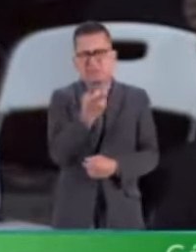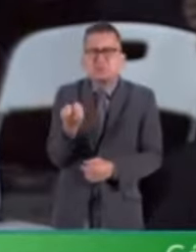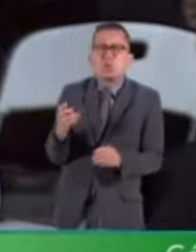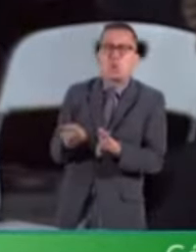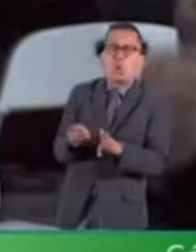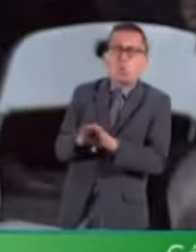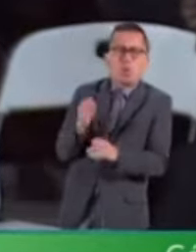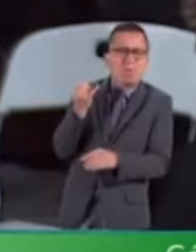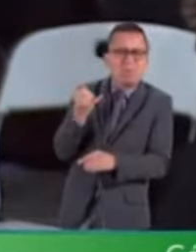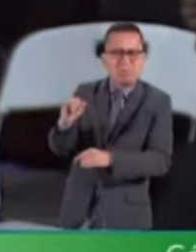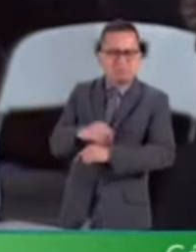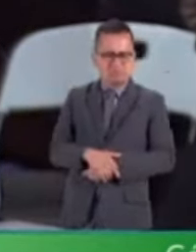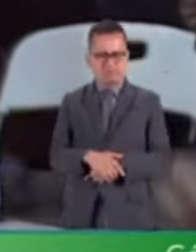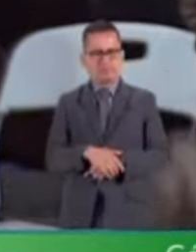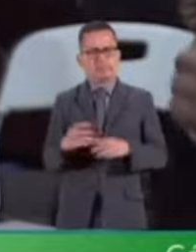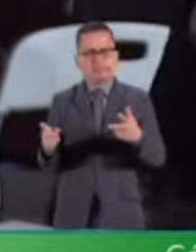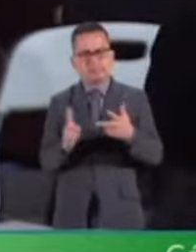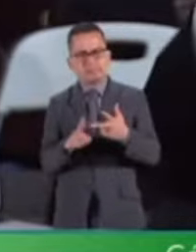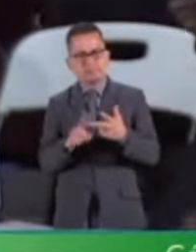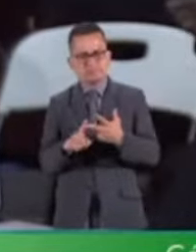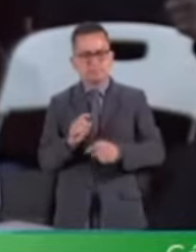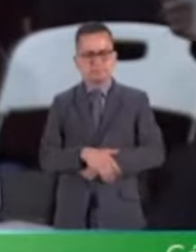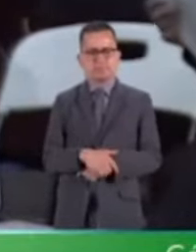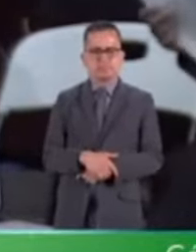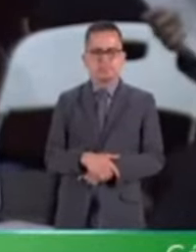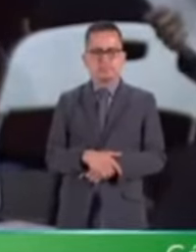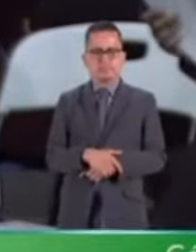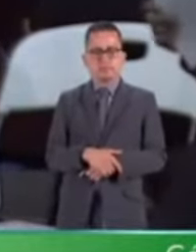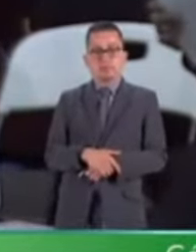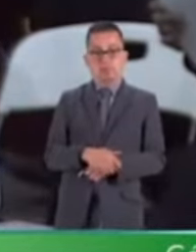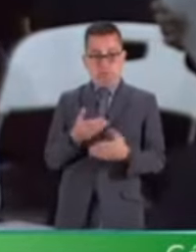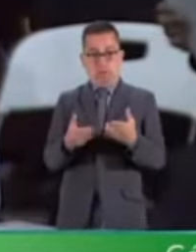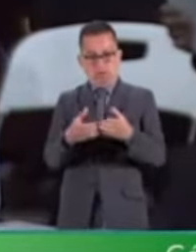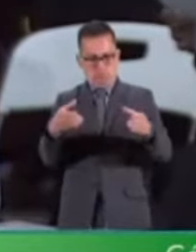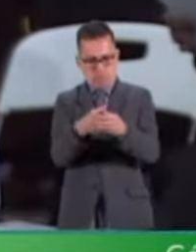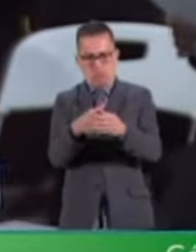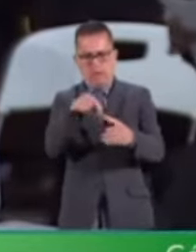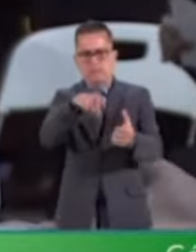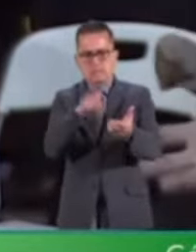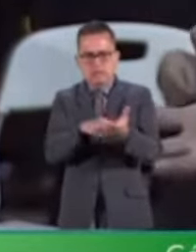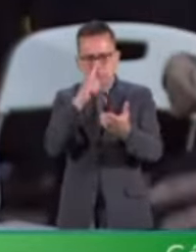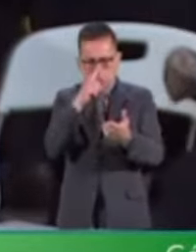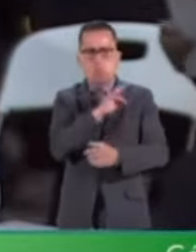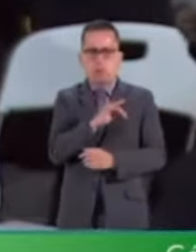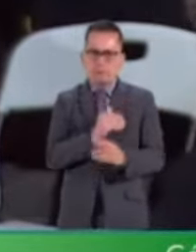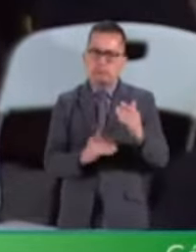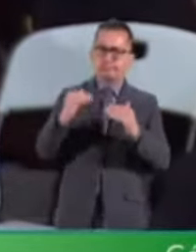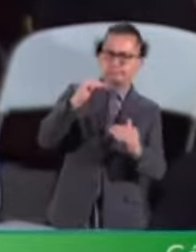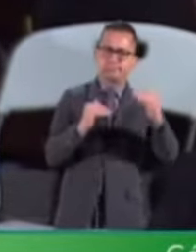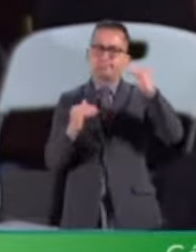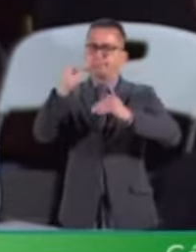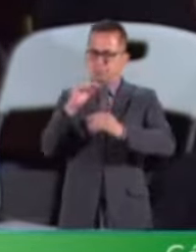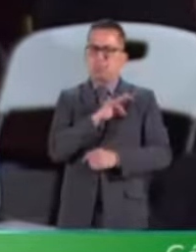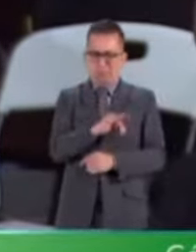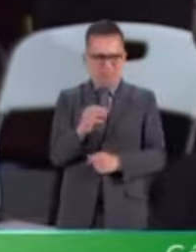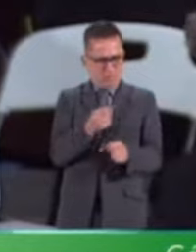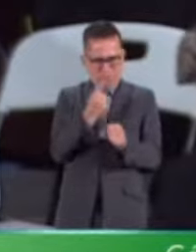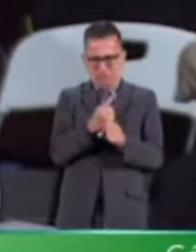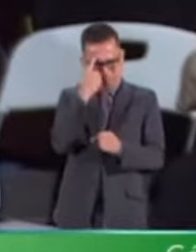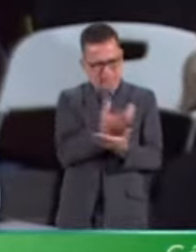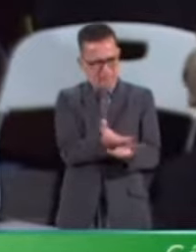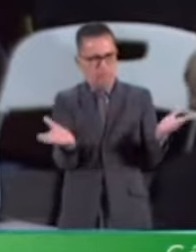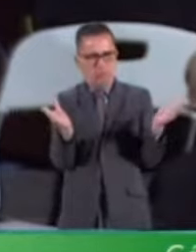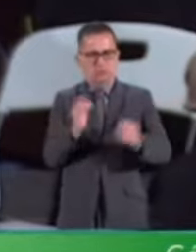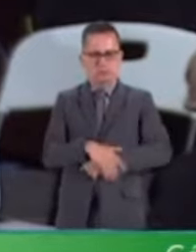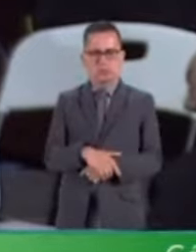y ministros? Octavo, la oportunidad de aspirar a un cargo de la judicatura se abre de manera universal, pero